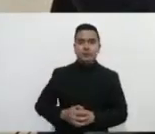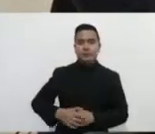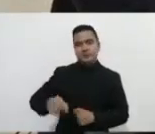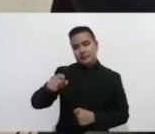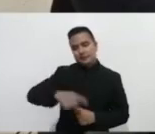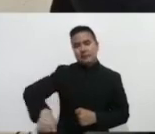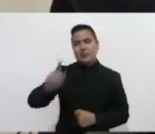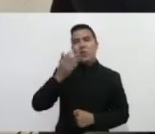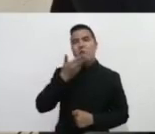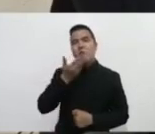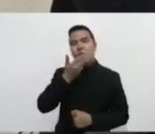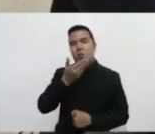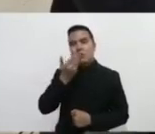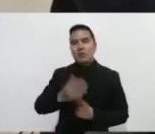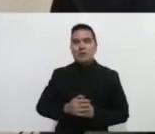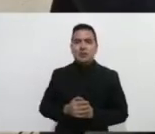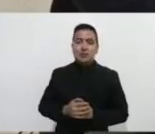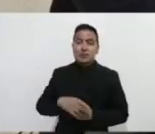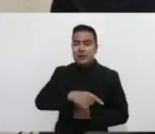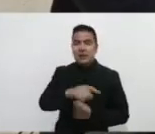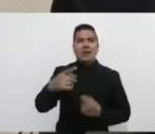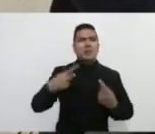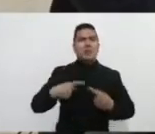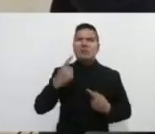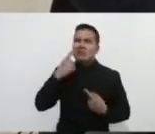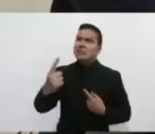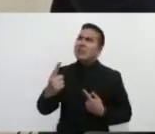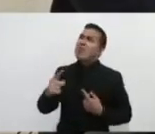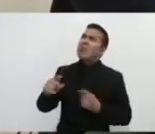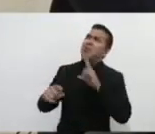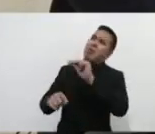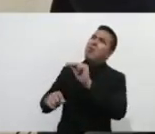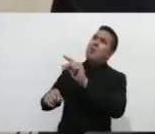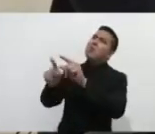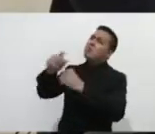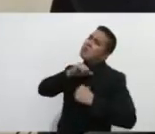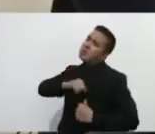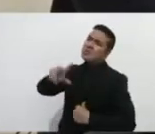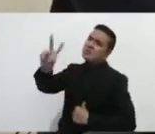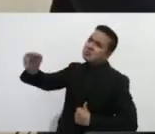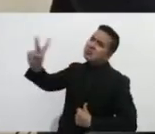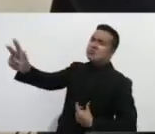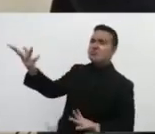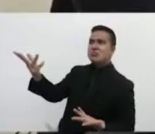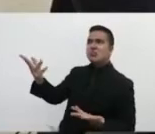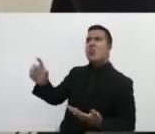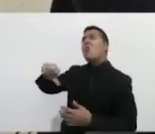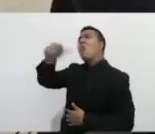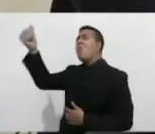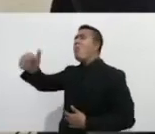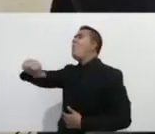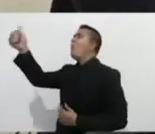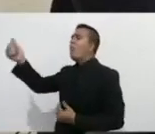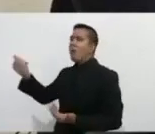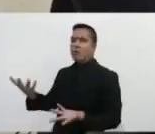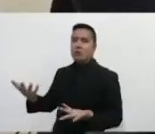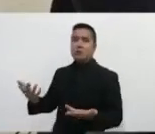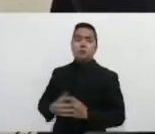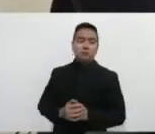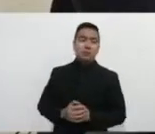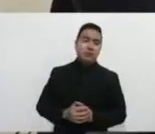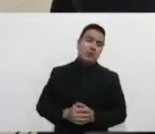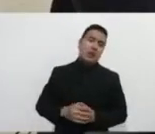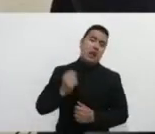muy común que haya muchas manifestaciones en su contra y que no las quieran dejar asumir el cargo, ¿no? Y ahí tenemos ejemplos